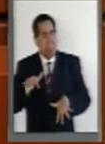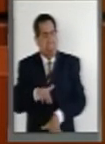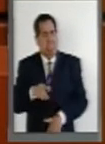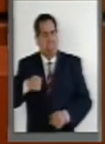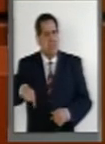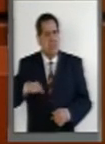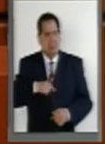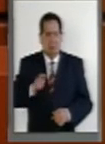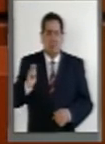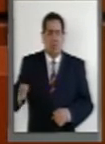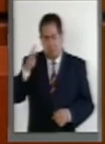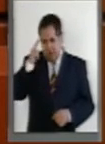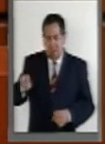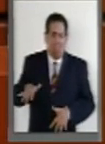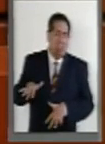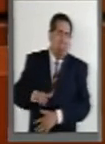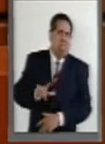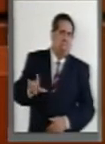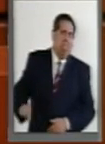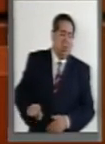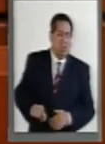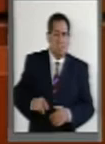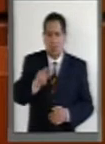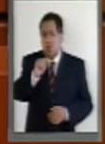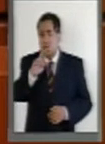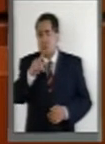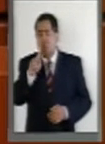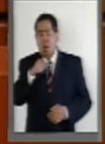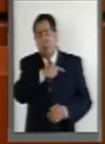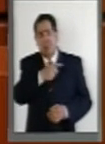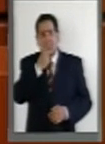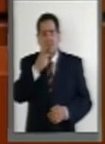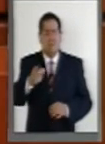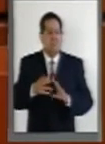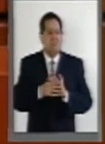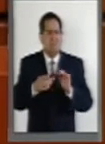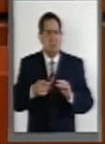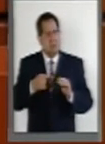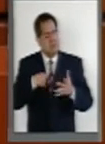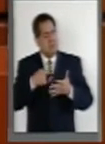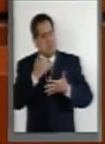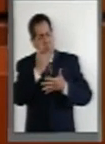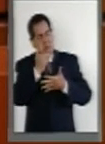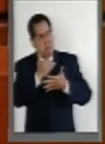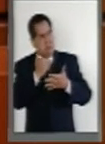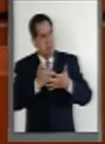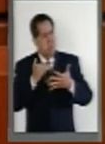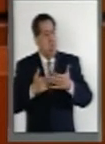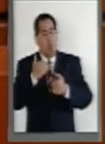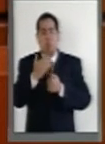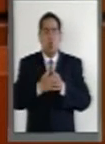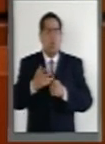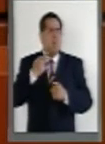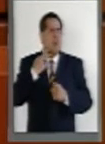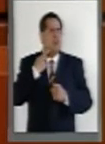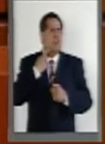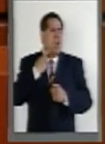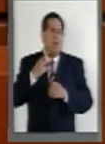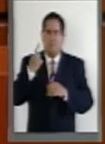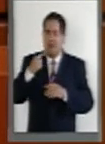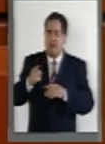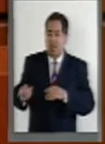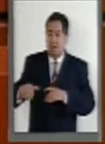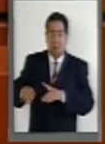al presidente de México. Trump dio a conocer su decálogo para una política